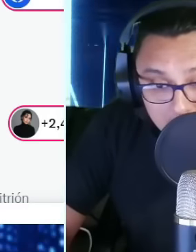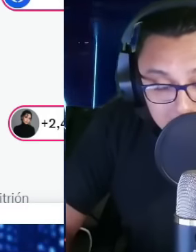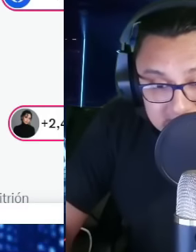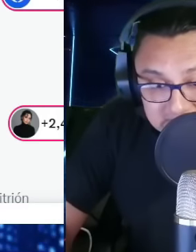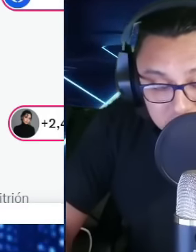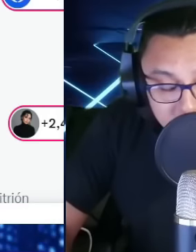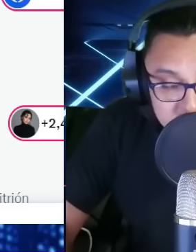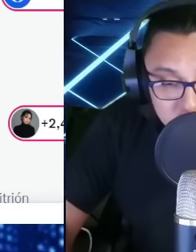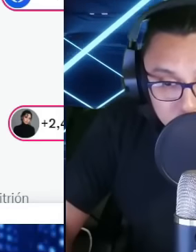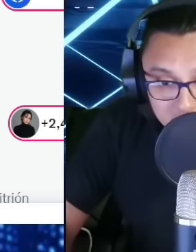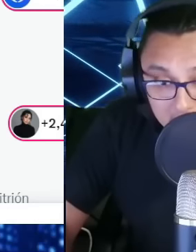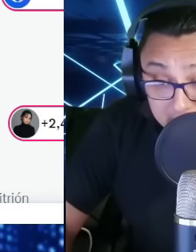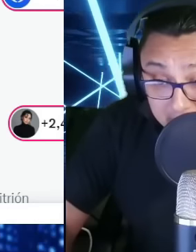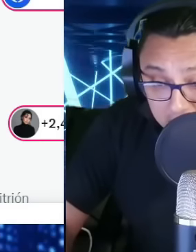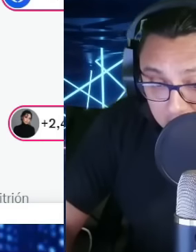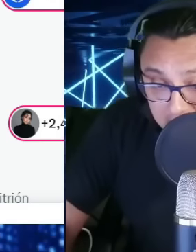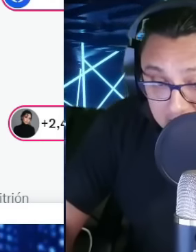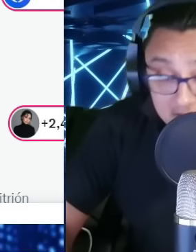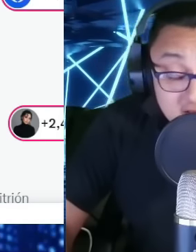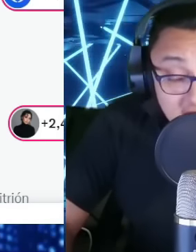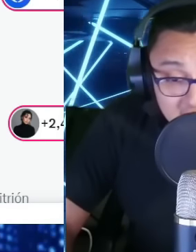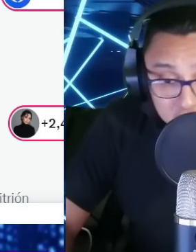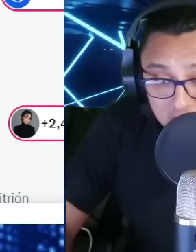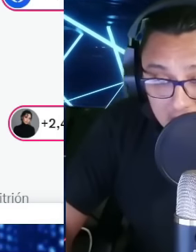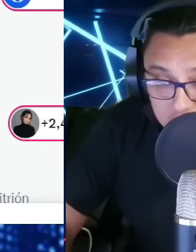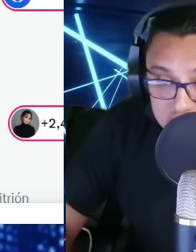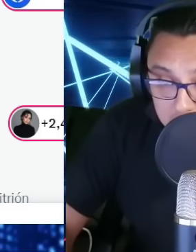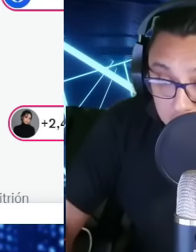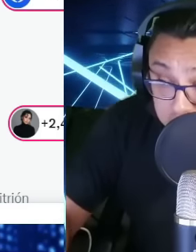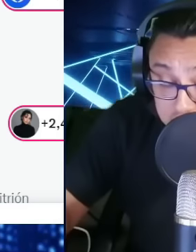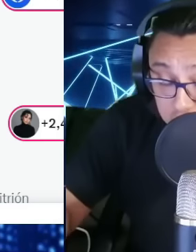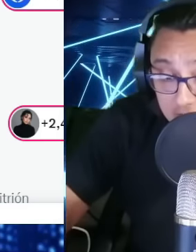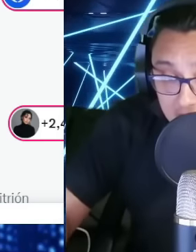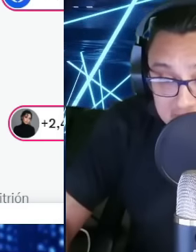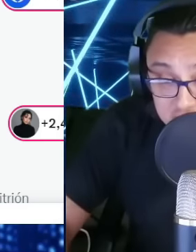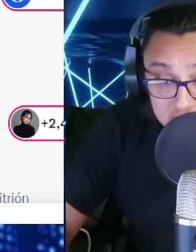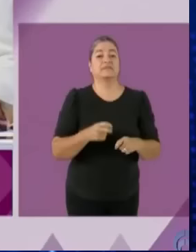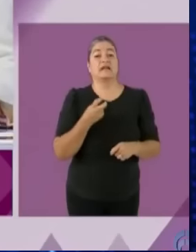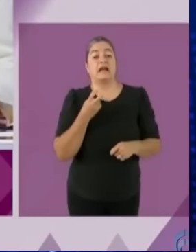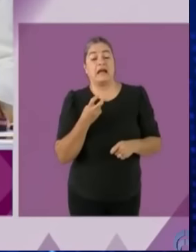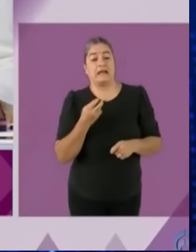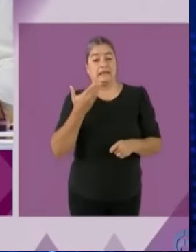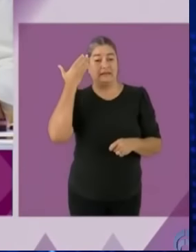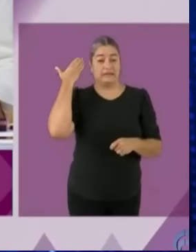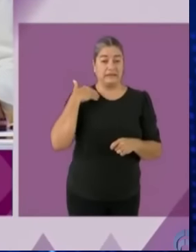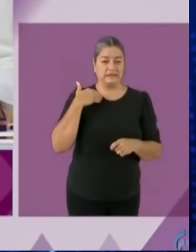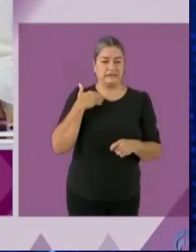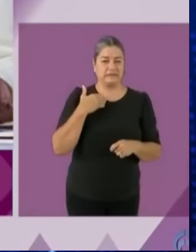reloj. Básico que esto lo tuviera preparado el INE. Ahí la doctora Claudia Sheinbaum puso en su lugar a Xochitl Gálvez, que se